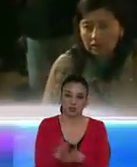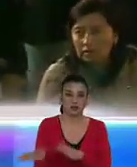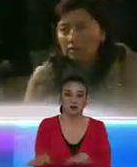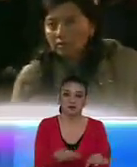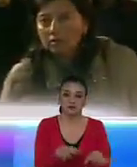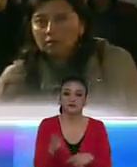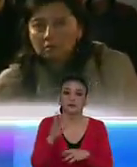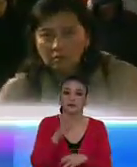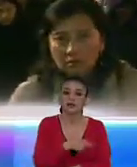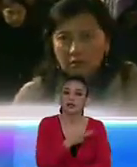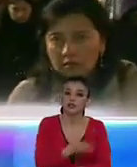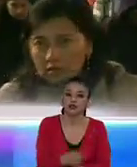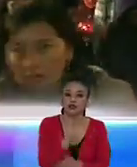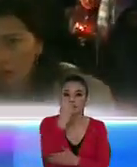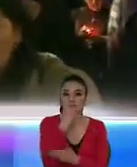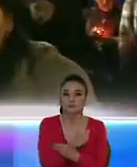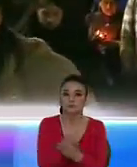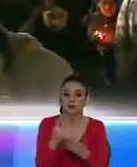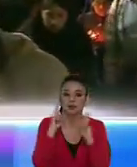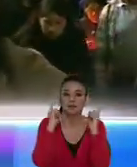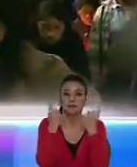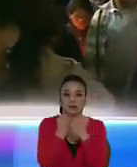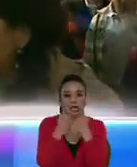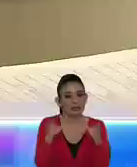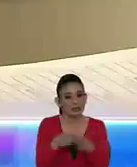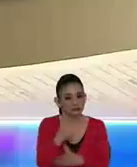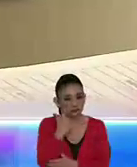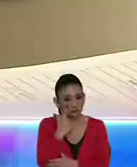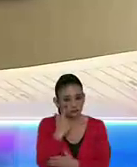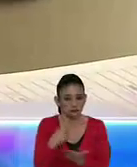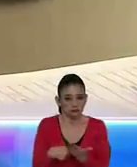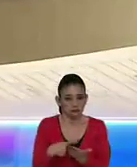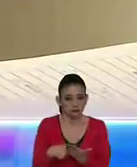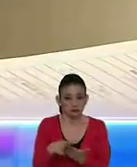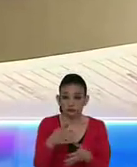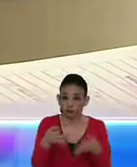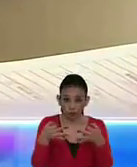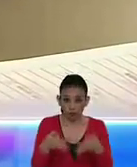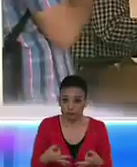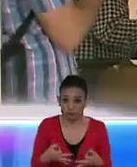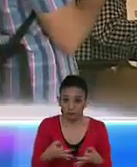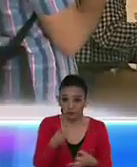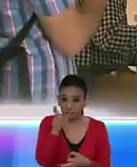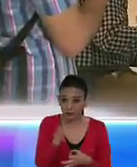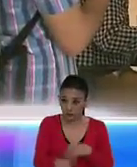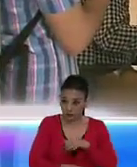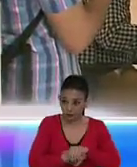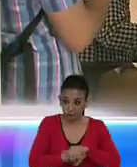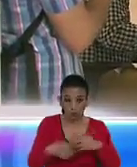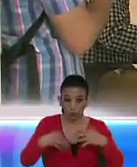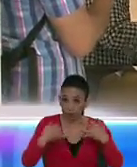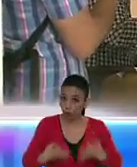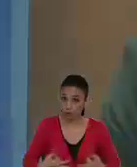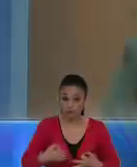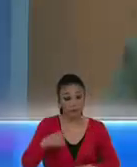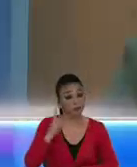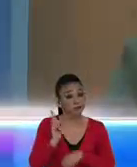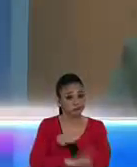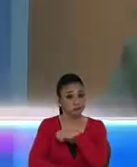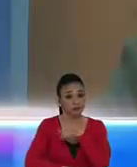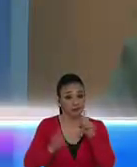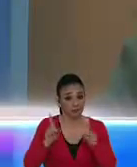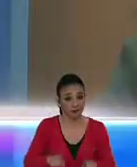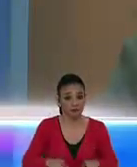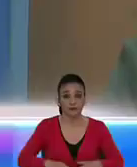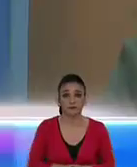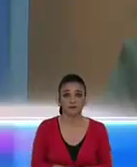de la Semana Santa están en análisis. Quienes incumplan con el aislamiento deberán enfrentar a la justicia. En una infracción